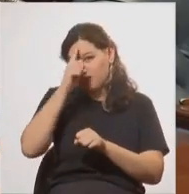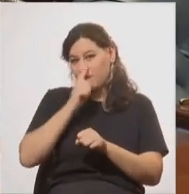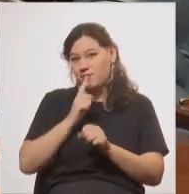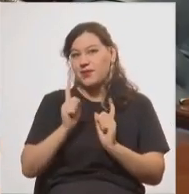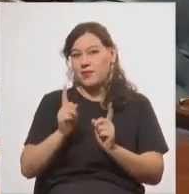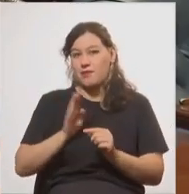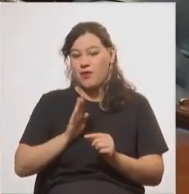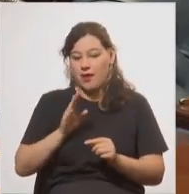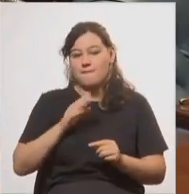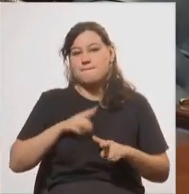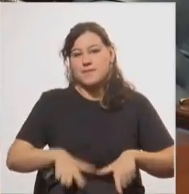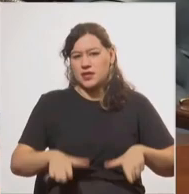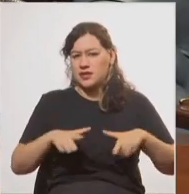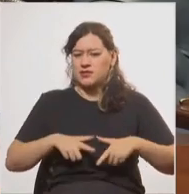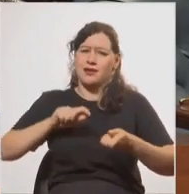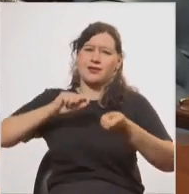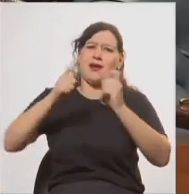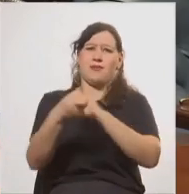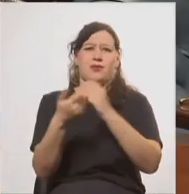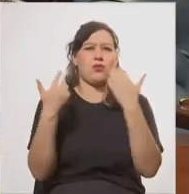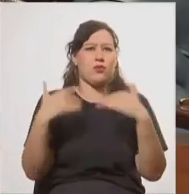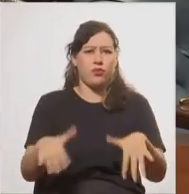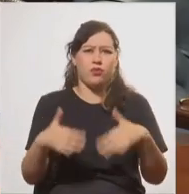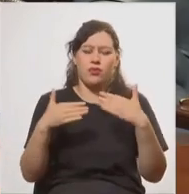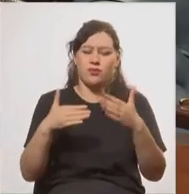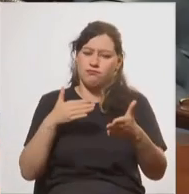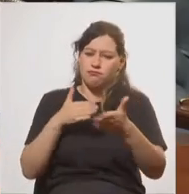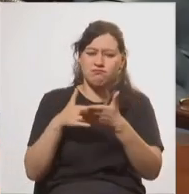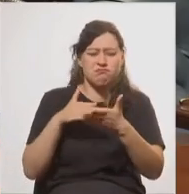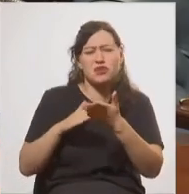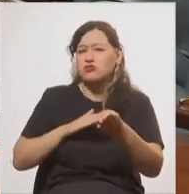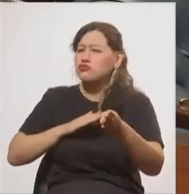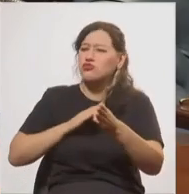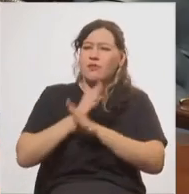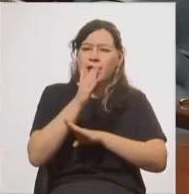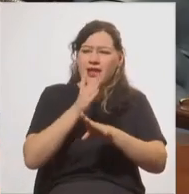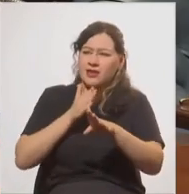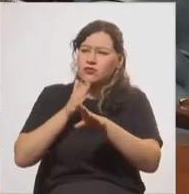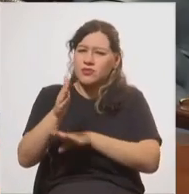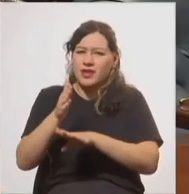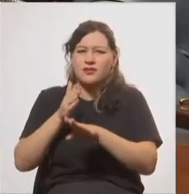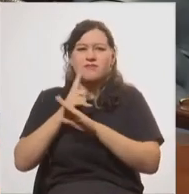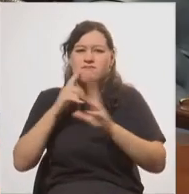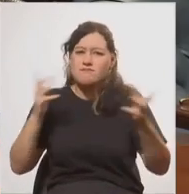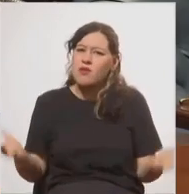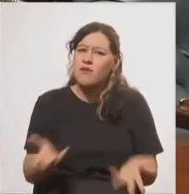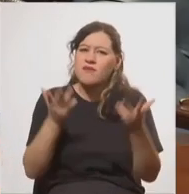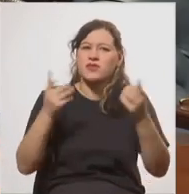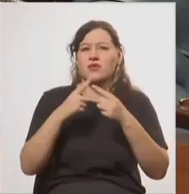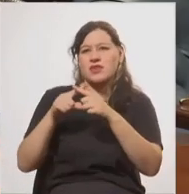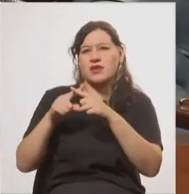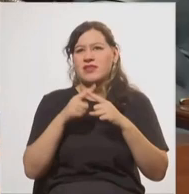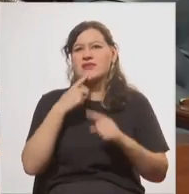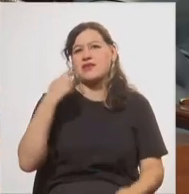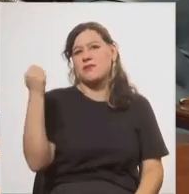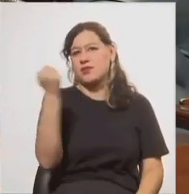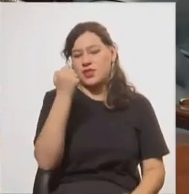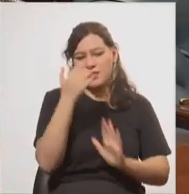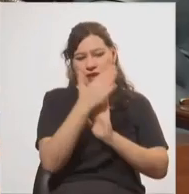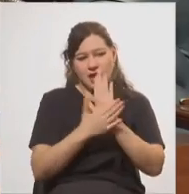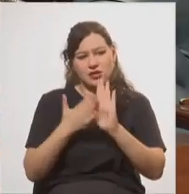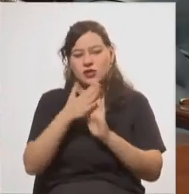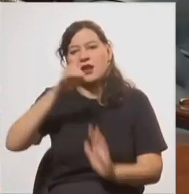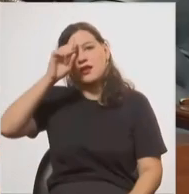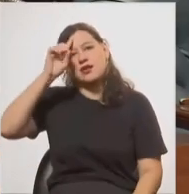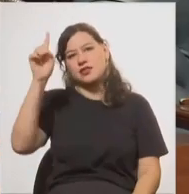grandes cambios, superando sucesivas resistencias y promoviendo un gran debate sobre política nacional y